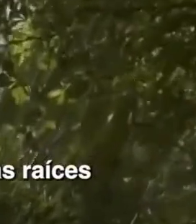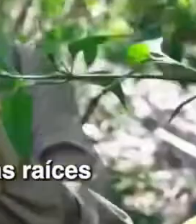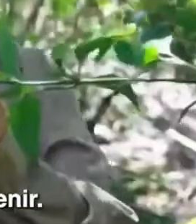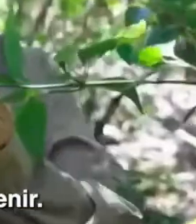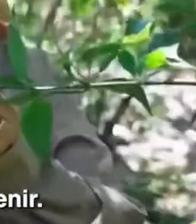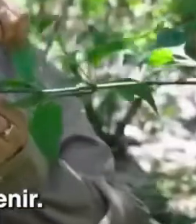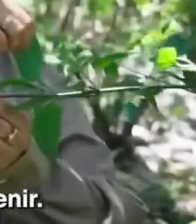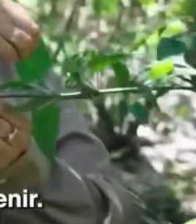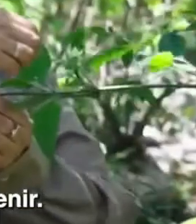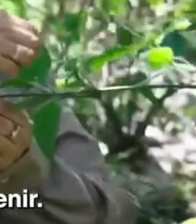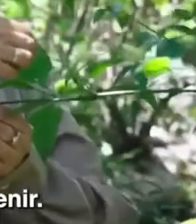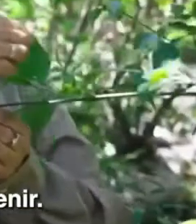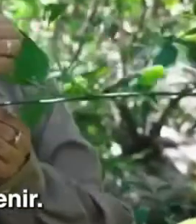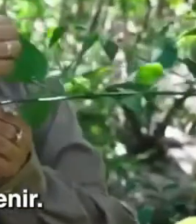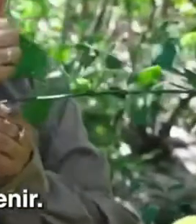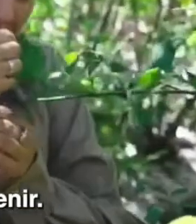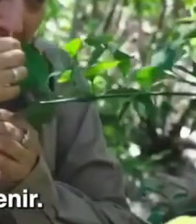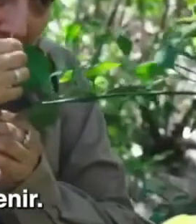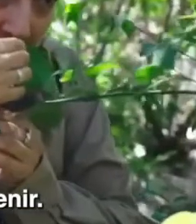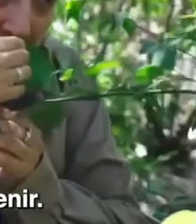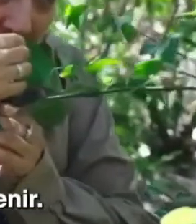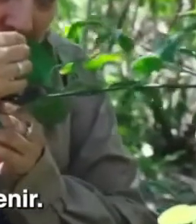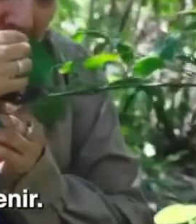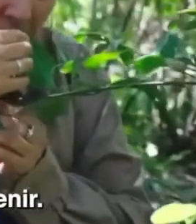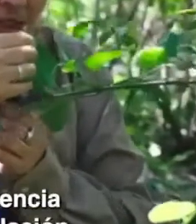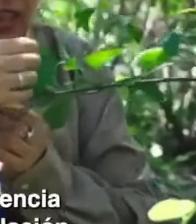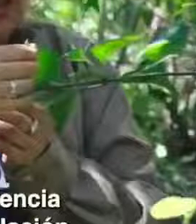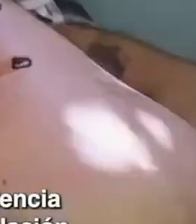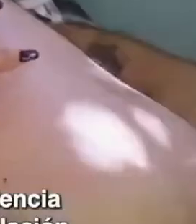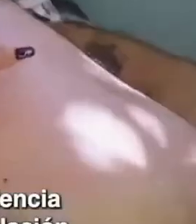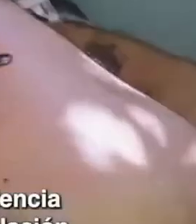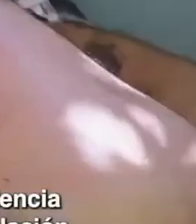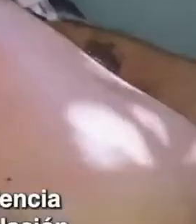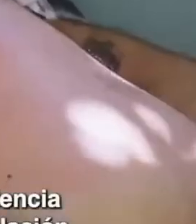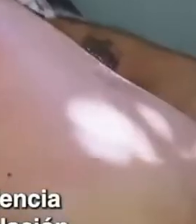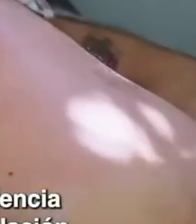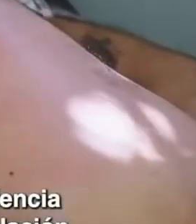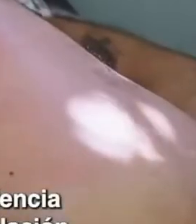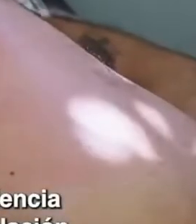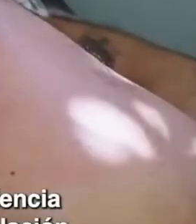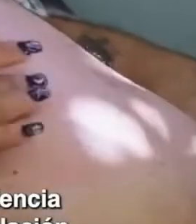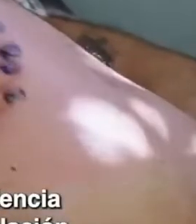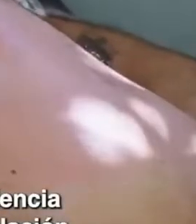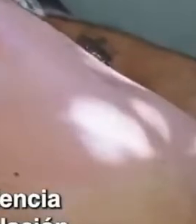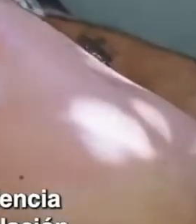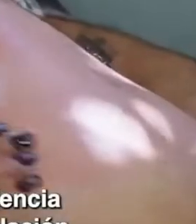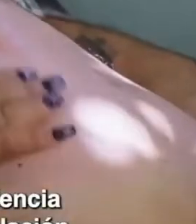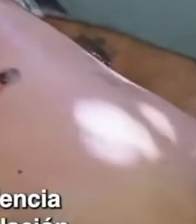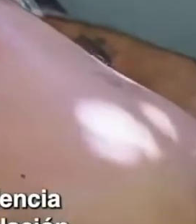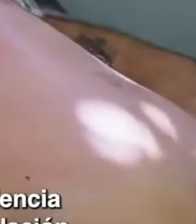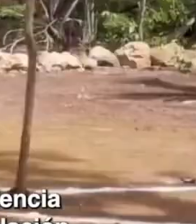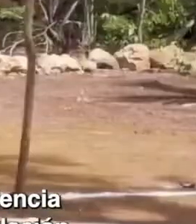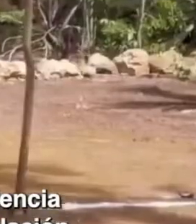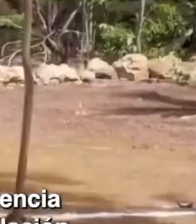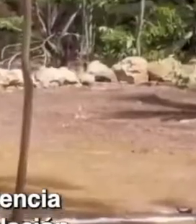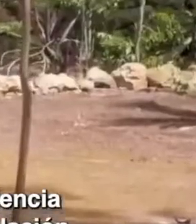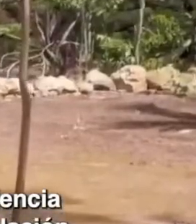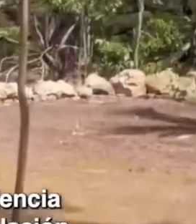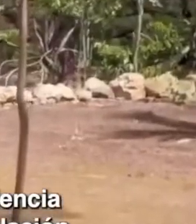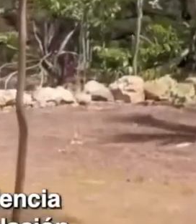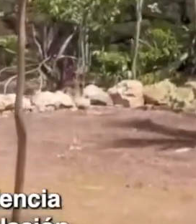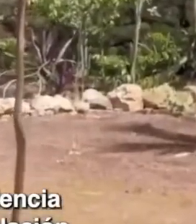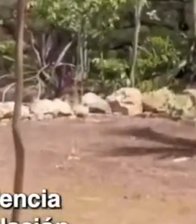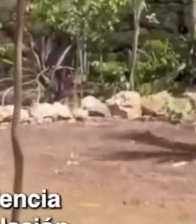culturales nos dan identidad y sustento hacia el porvenir. México ha demandado el quehacer de una ciencia comprometida con